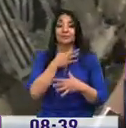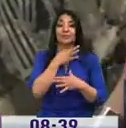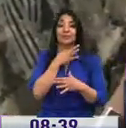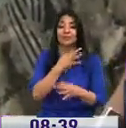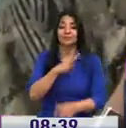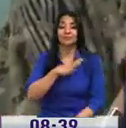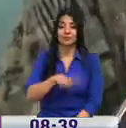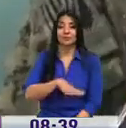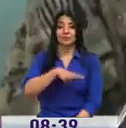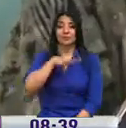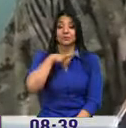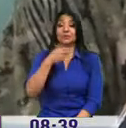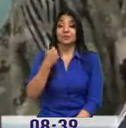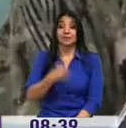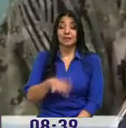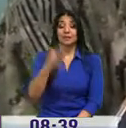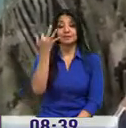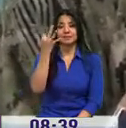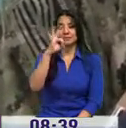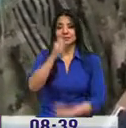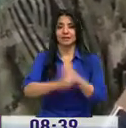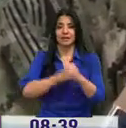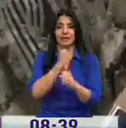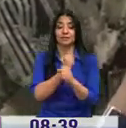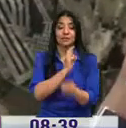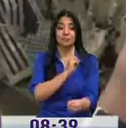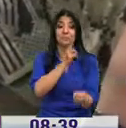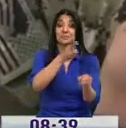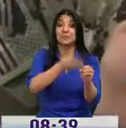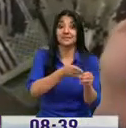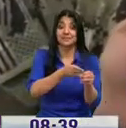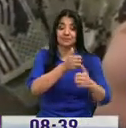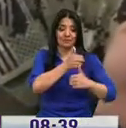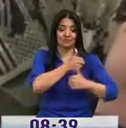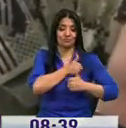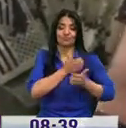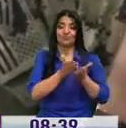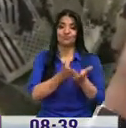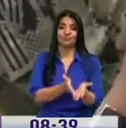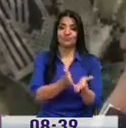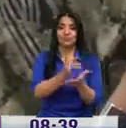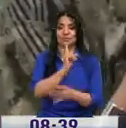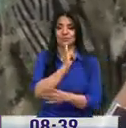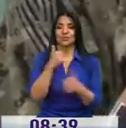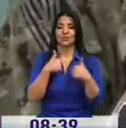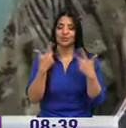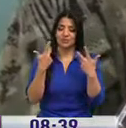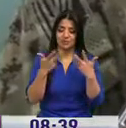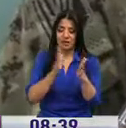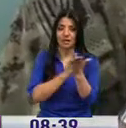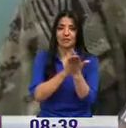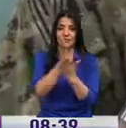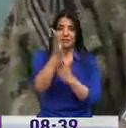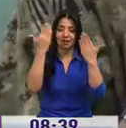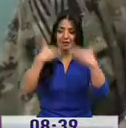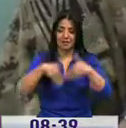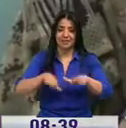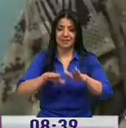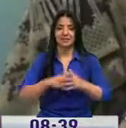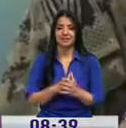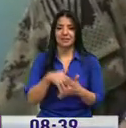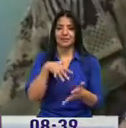porque ya tengo como 19 años en la Naval de los Estados Unidos y ya estoy a fin de mi carrera. Es